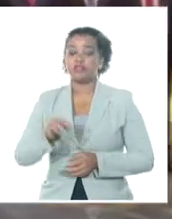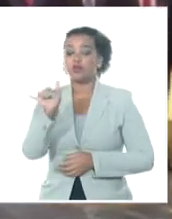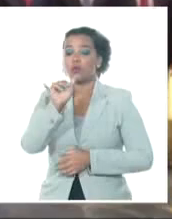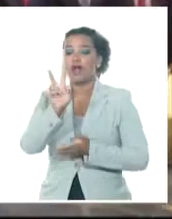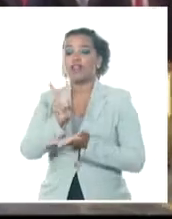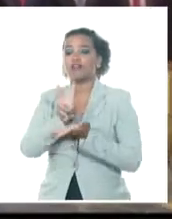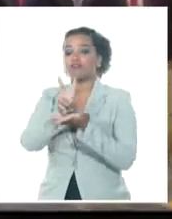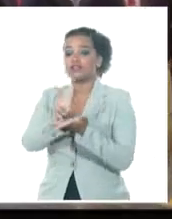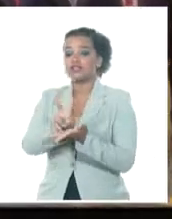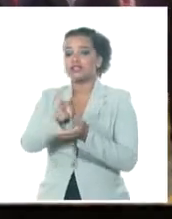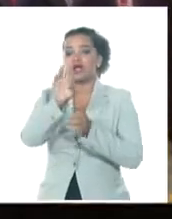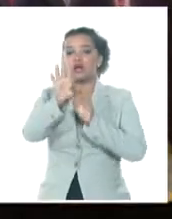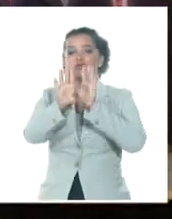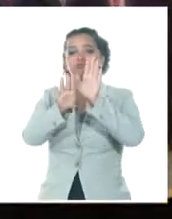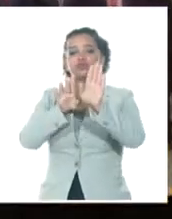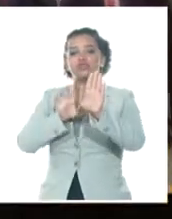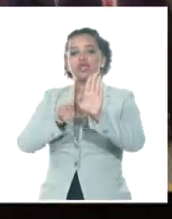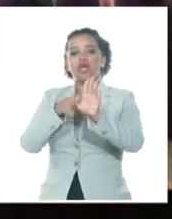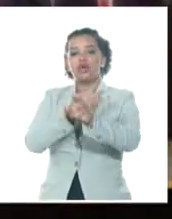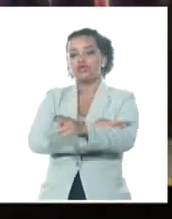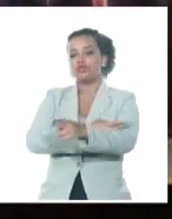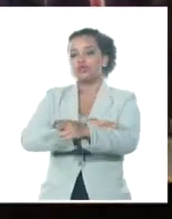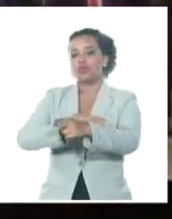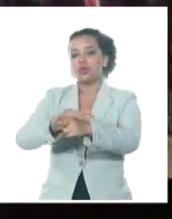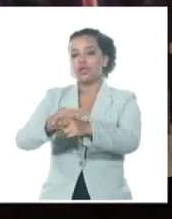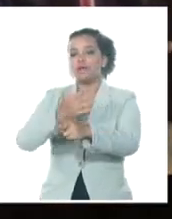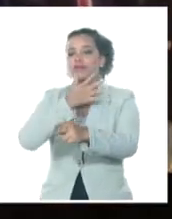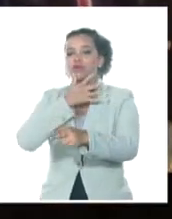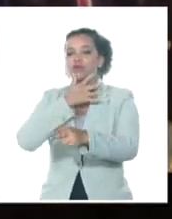Historia Militar, que describió como un recorrido por